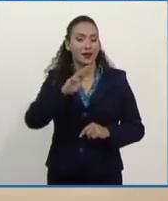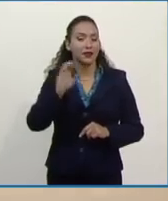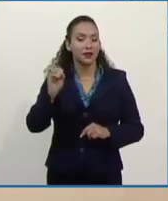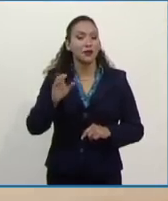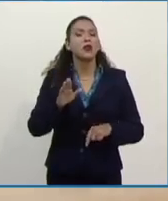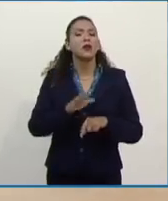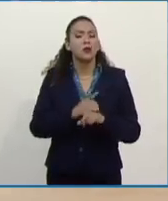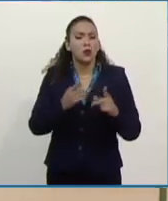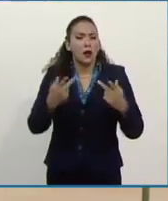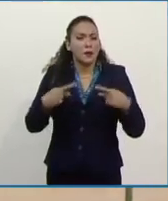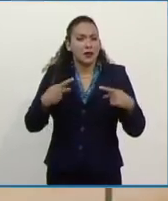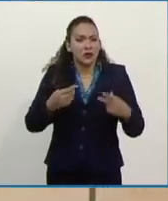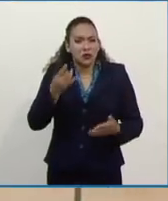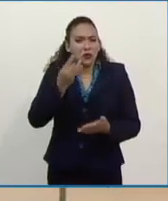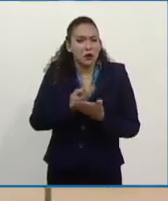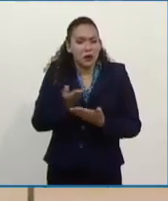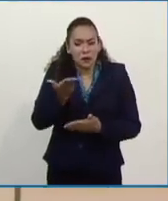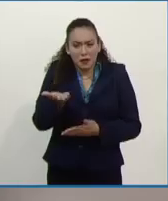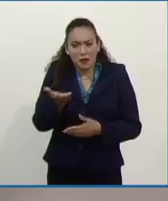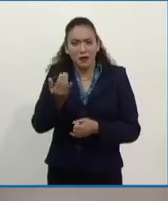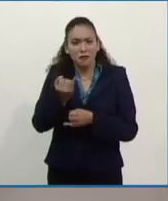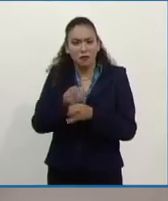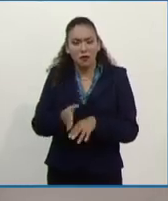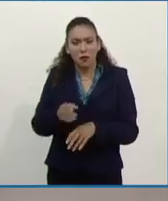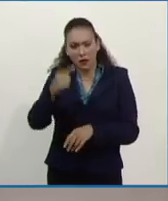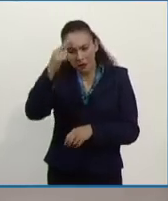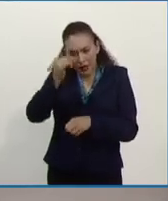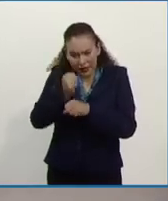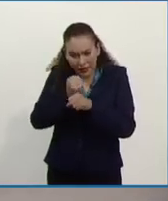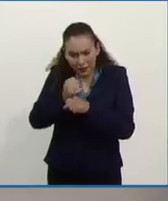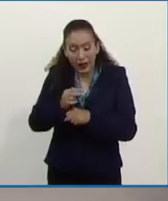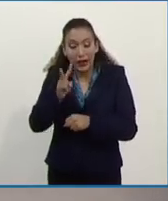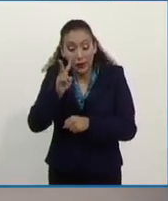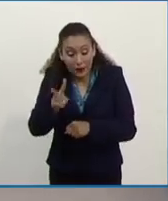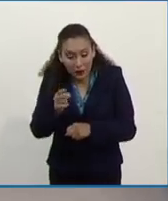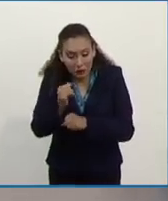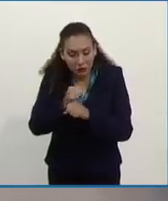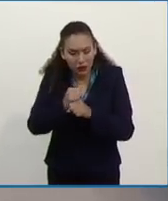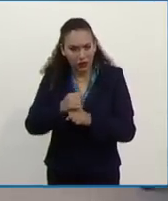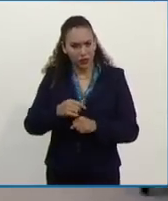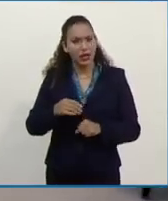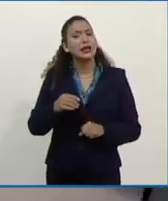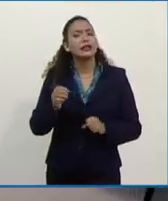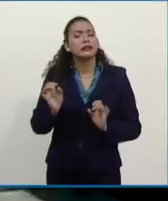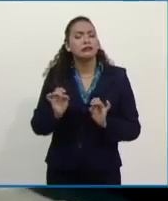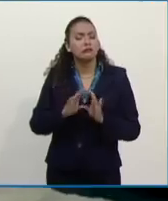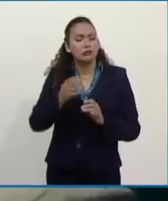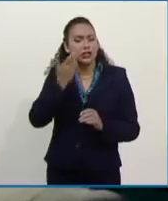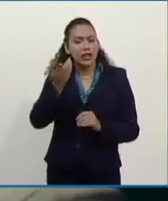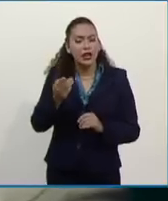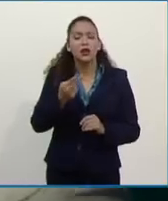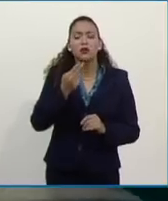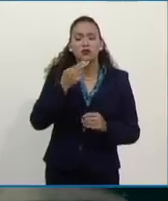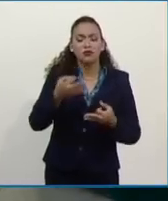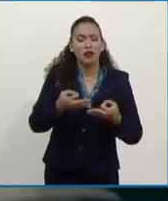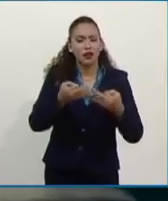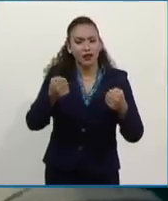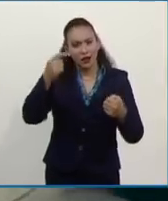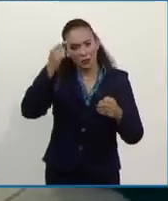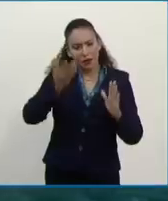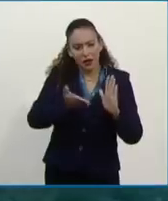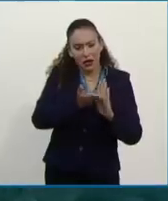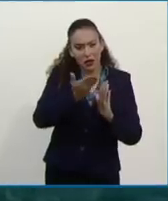solo requirió información que le permita saber si ese cambio de uso de suelo no afecta al medio ambiente y el equilibrio ecológico de la